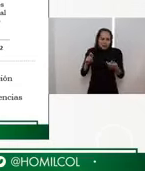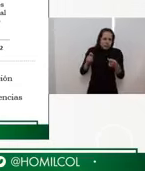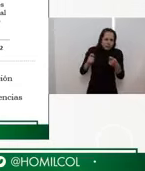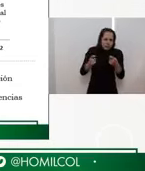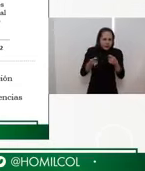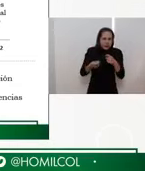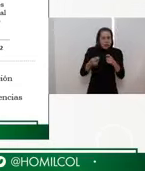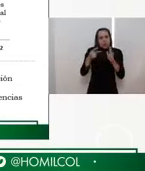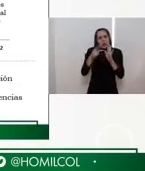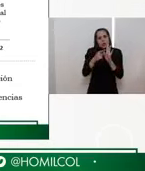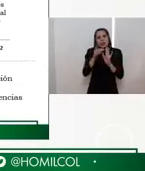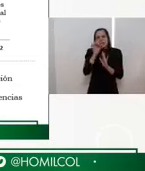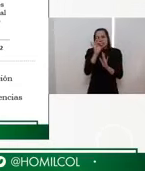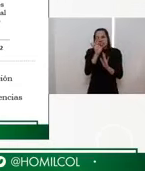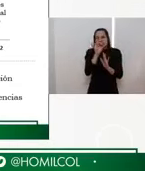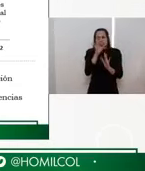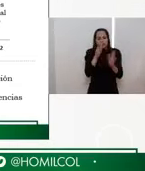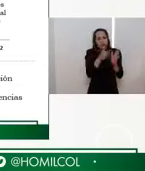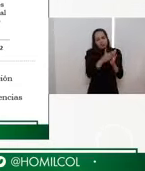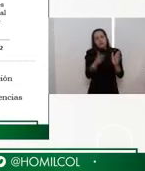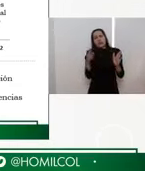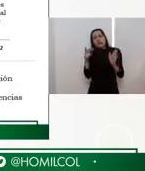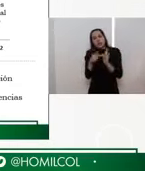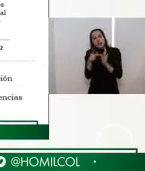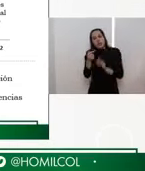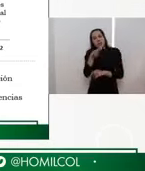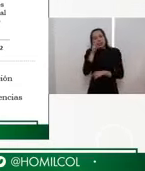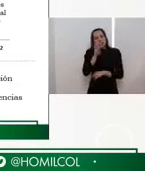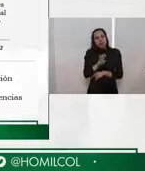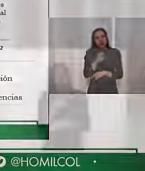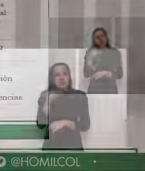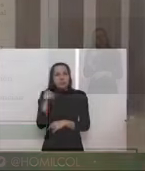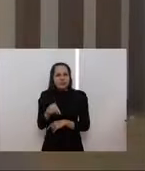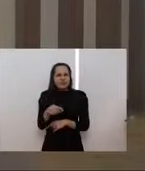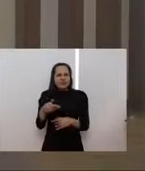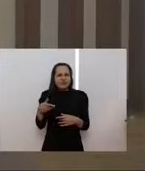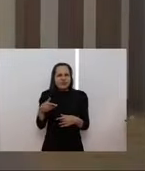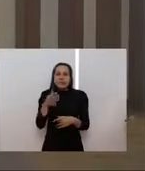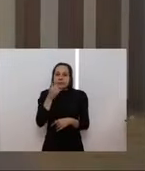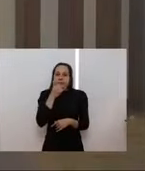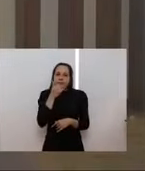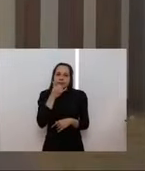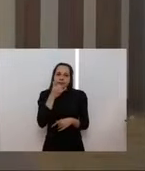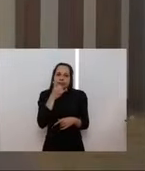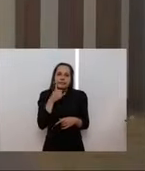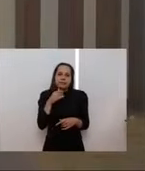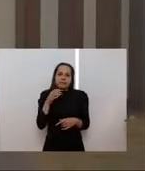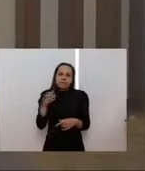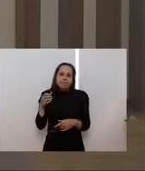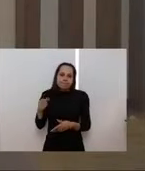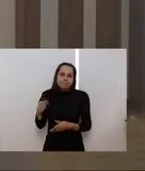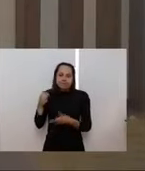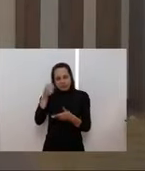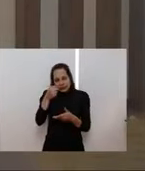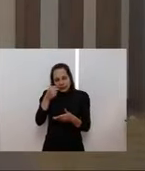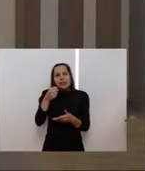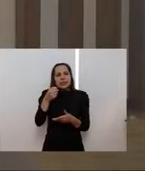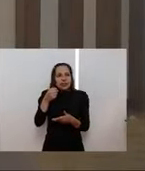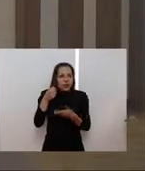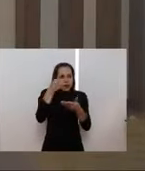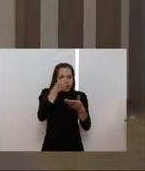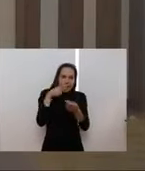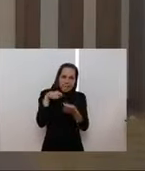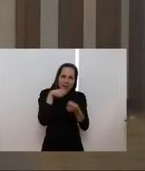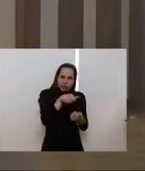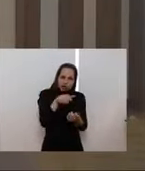la temporada 2015 2018 donde transferimos estas deficiencias a inversión y